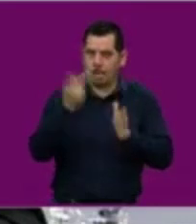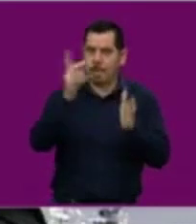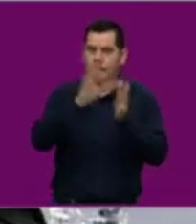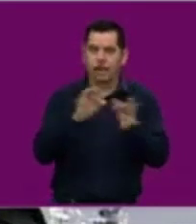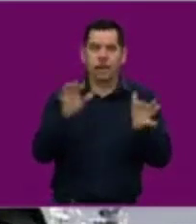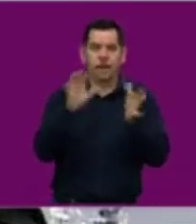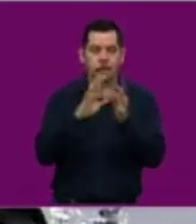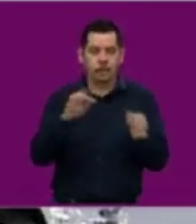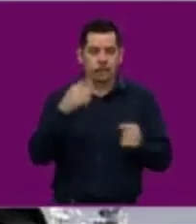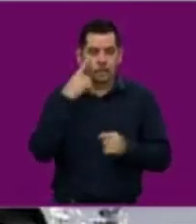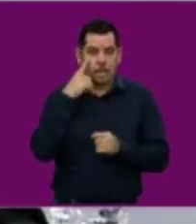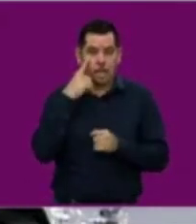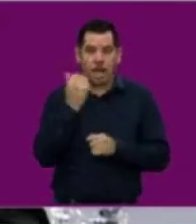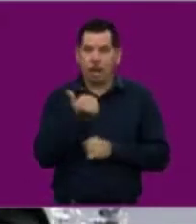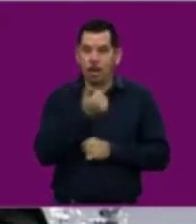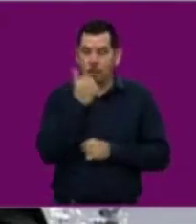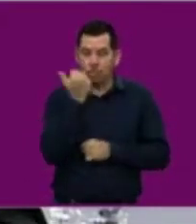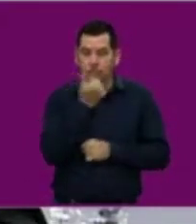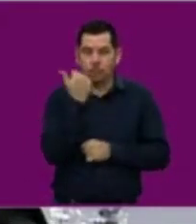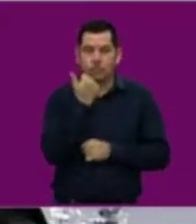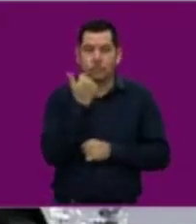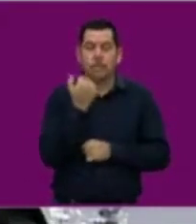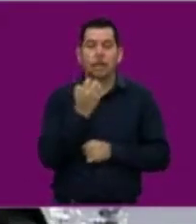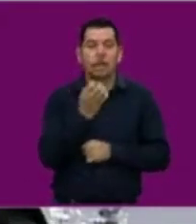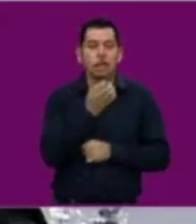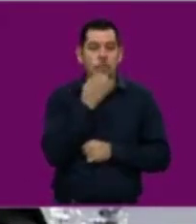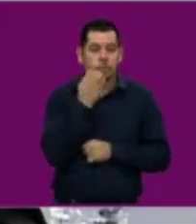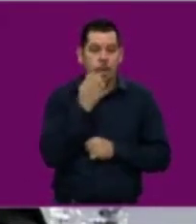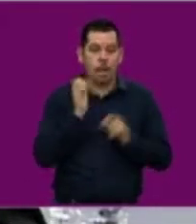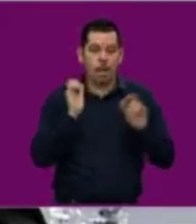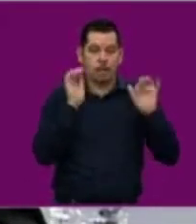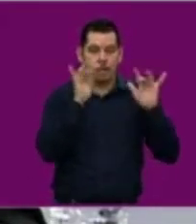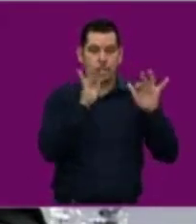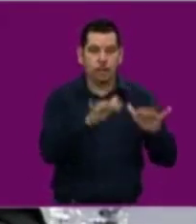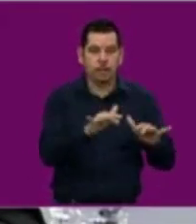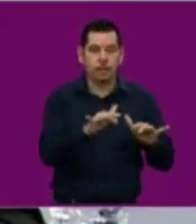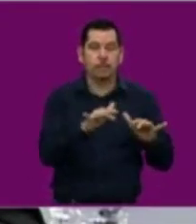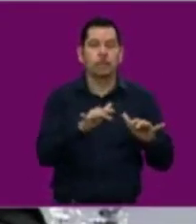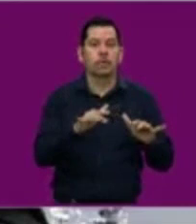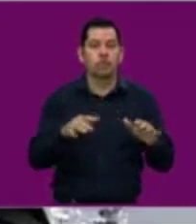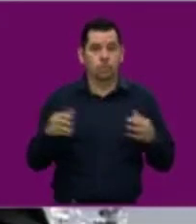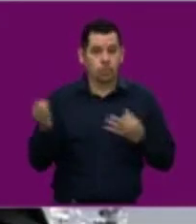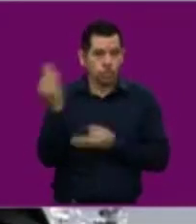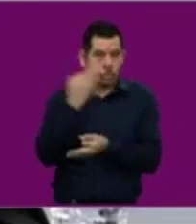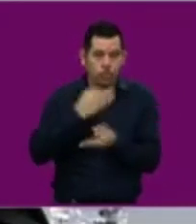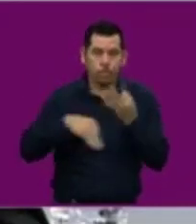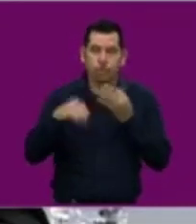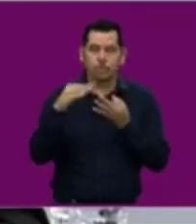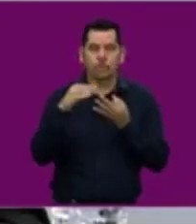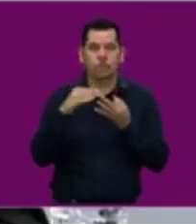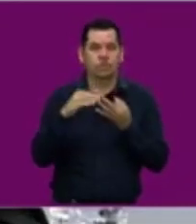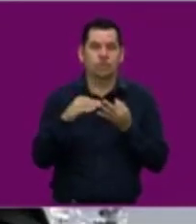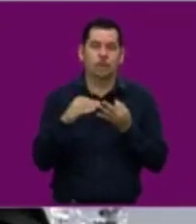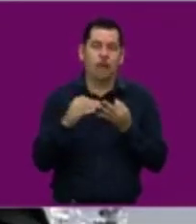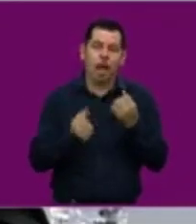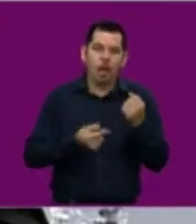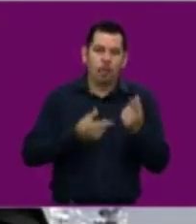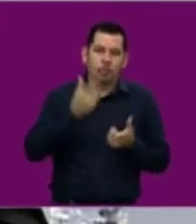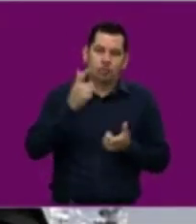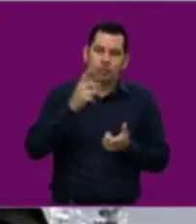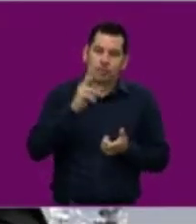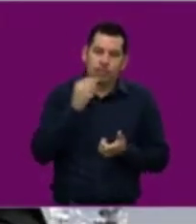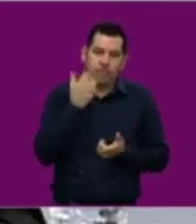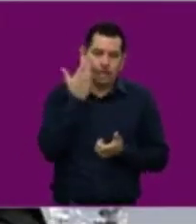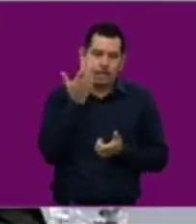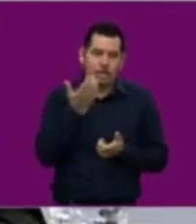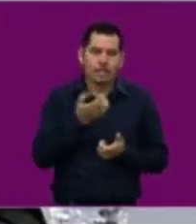asistencia de los alumnos será de manera voluntaria es decir el hecho de que